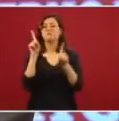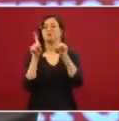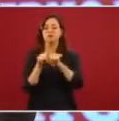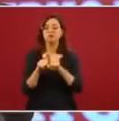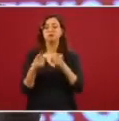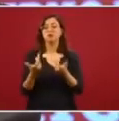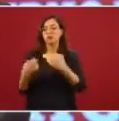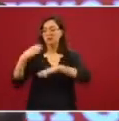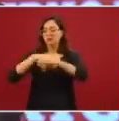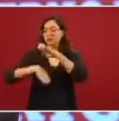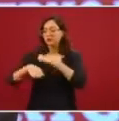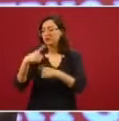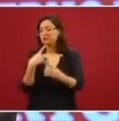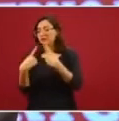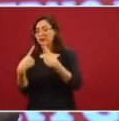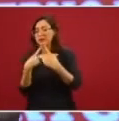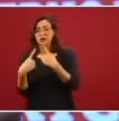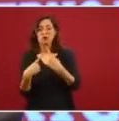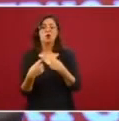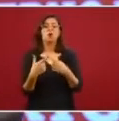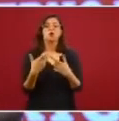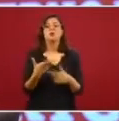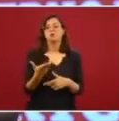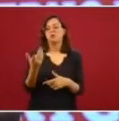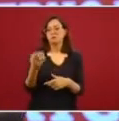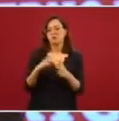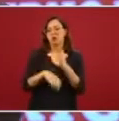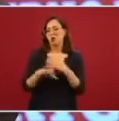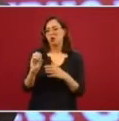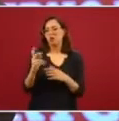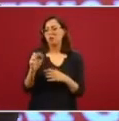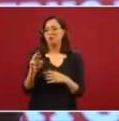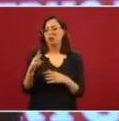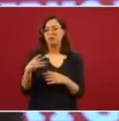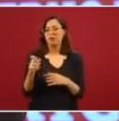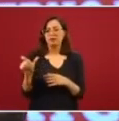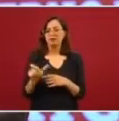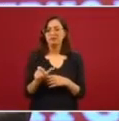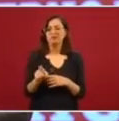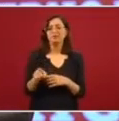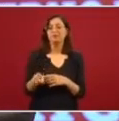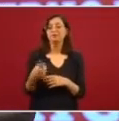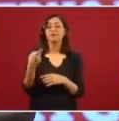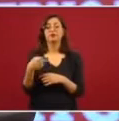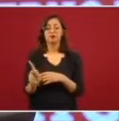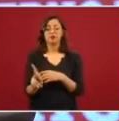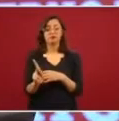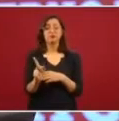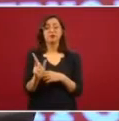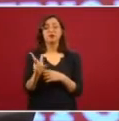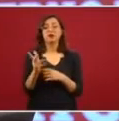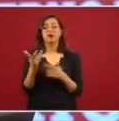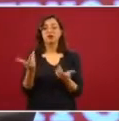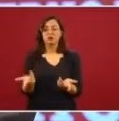empresarial como señalaba desde las reuniones recientes que tuvimos con coparmex pero además lo que nos ayuda a ilustrar